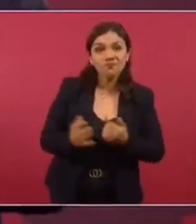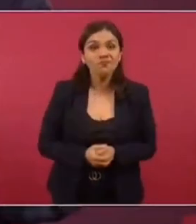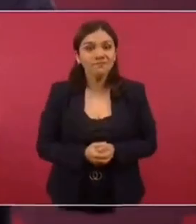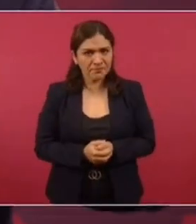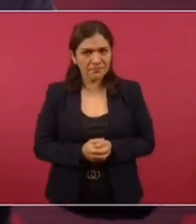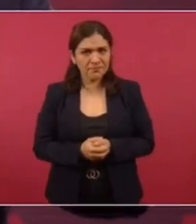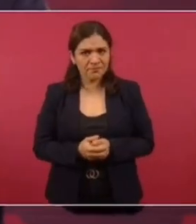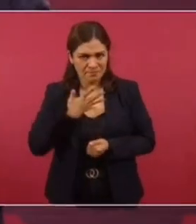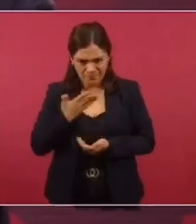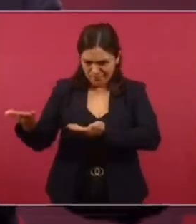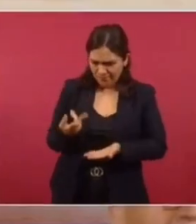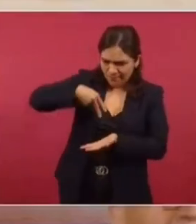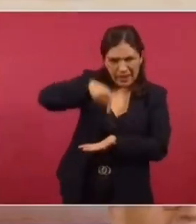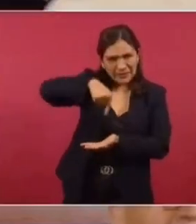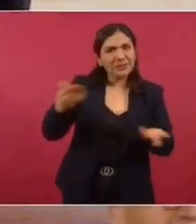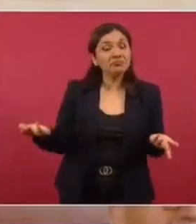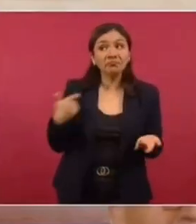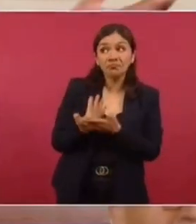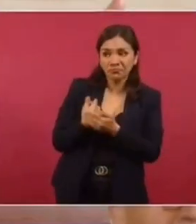además